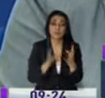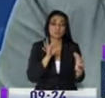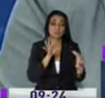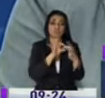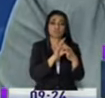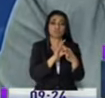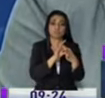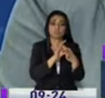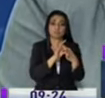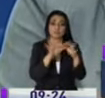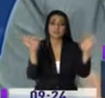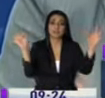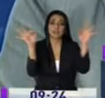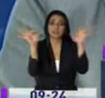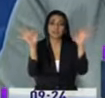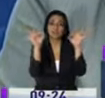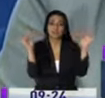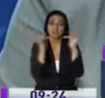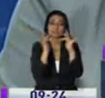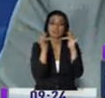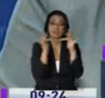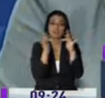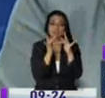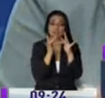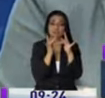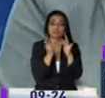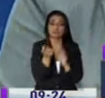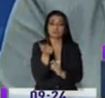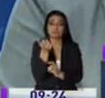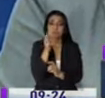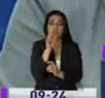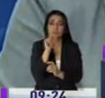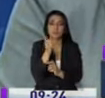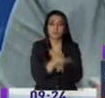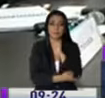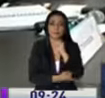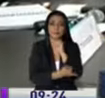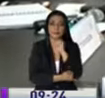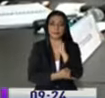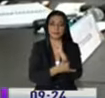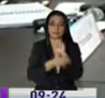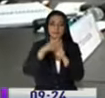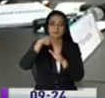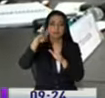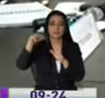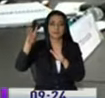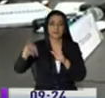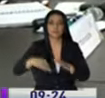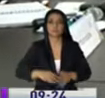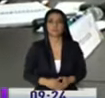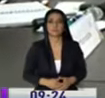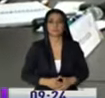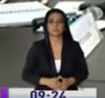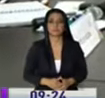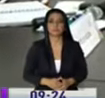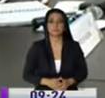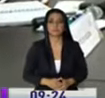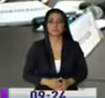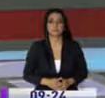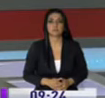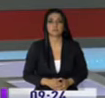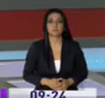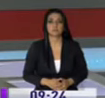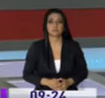interconexión eléctrica, en la eliminación del roaming entre los países andinos. Informó Patricia